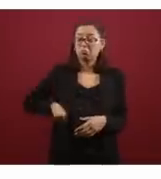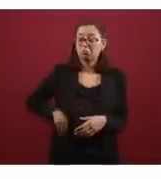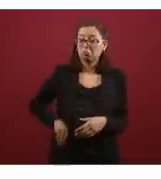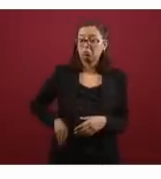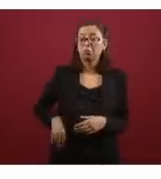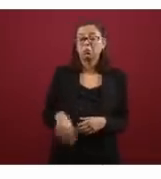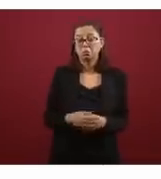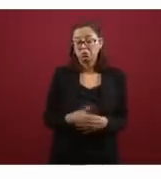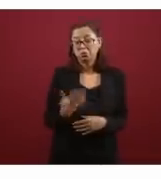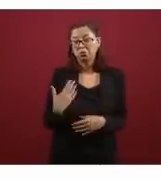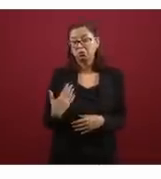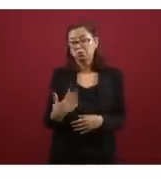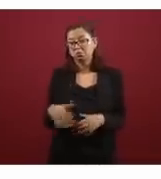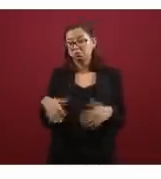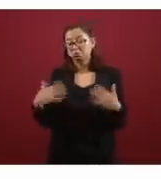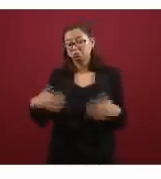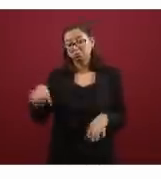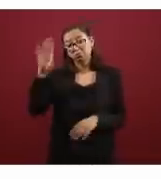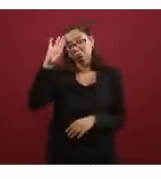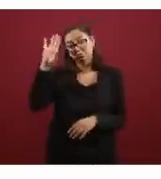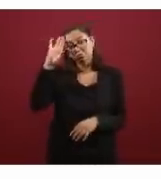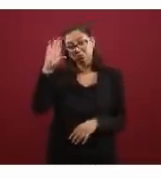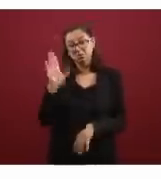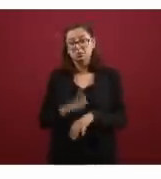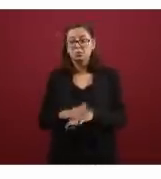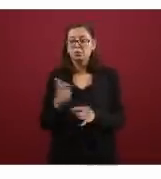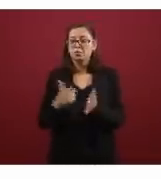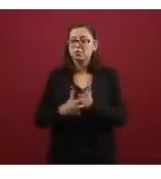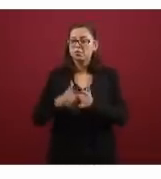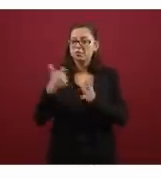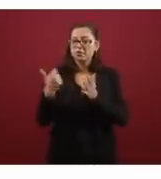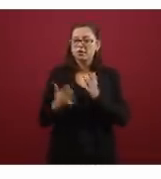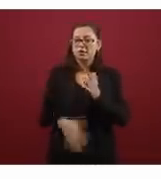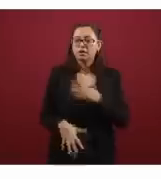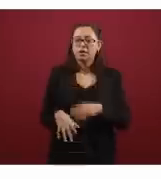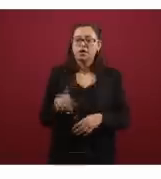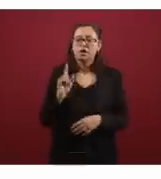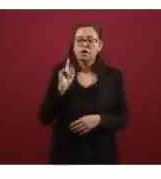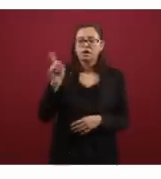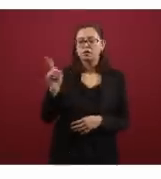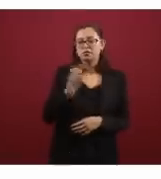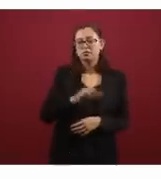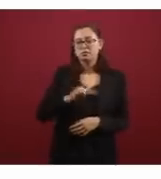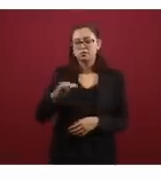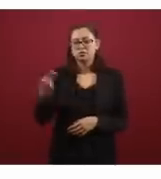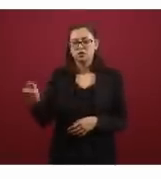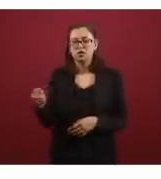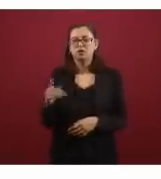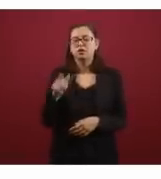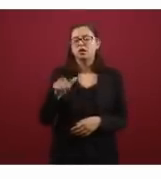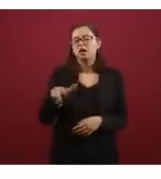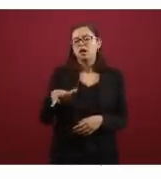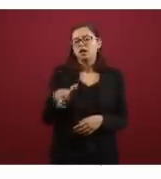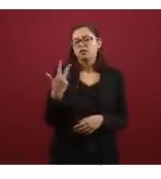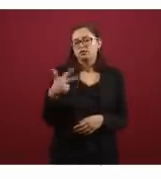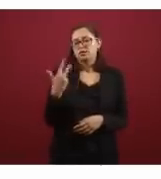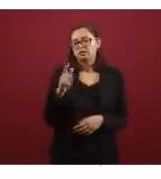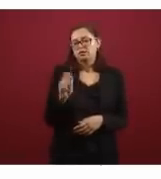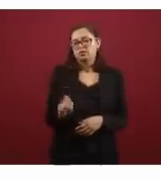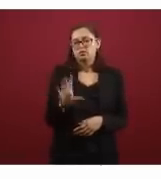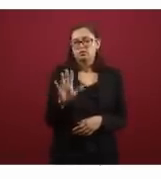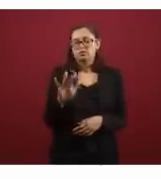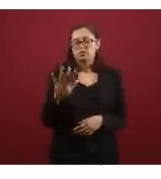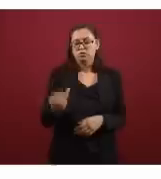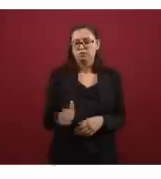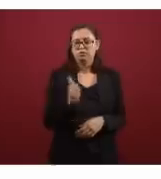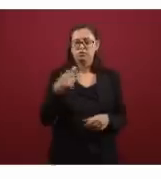en este caso. Mientras que el más económico con el margen menor está en Tarímbaro, Michoacán, a 13 pesos con 56 centavos